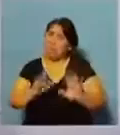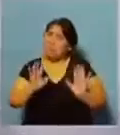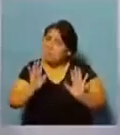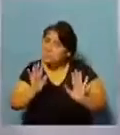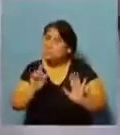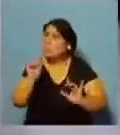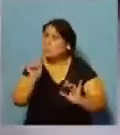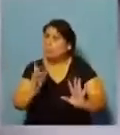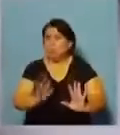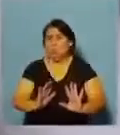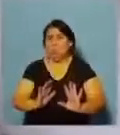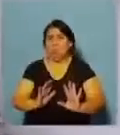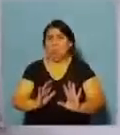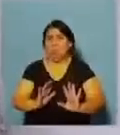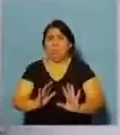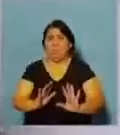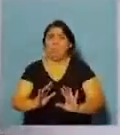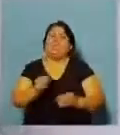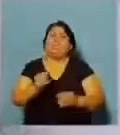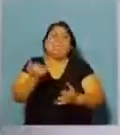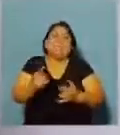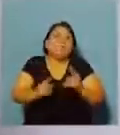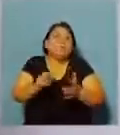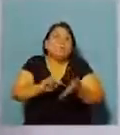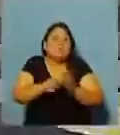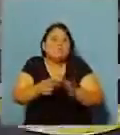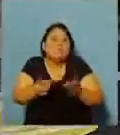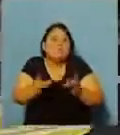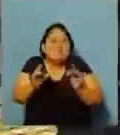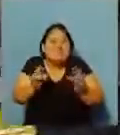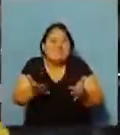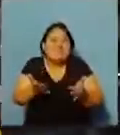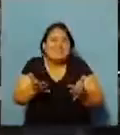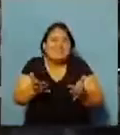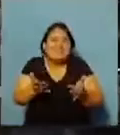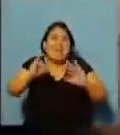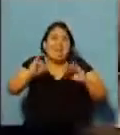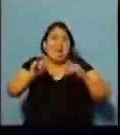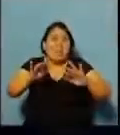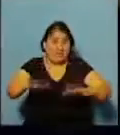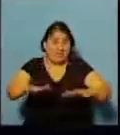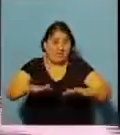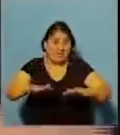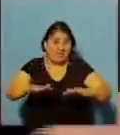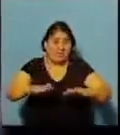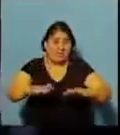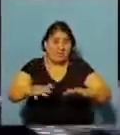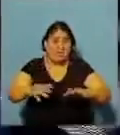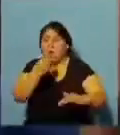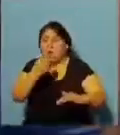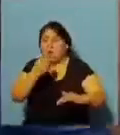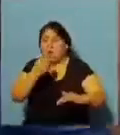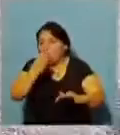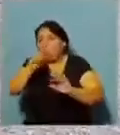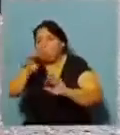cual se generan otros inconvenientes, sobre todo en la adolescencia, como la bulimia, la anorexia